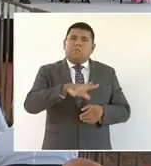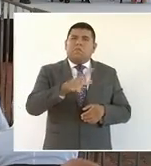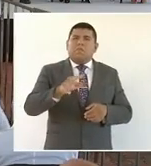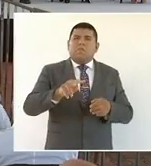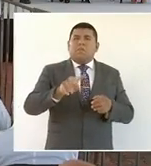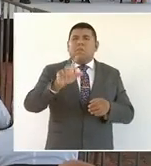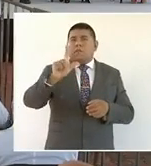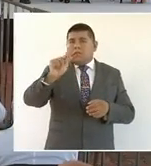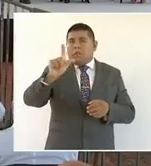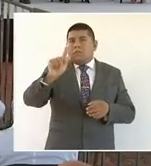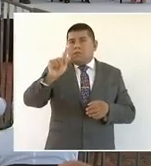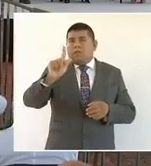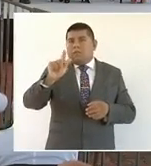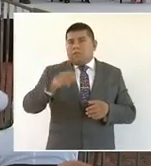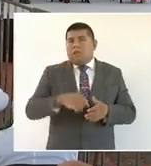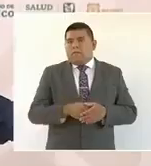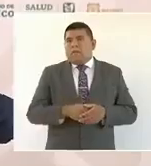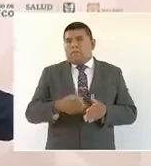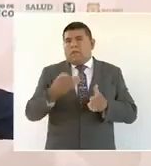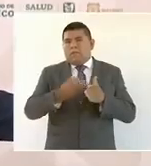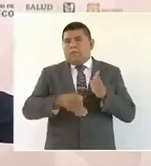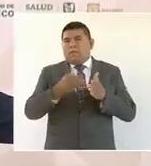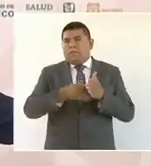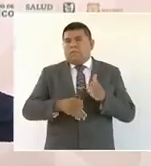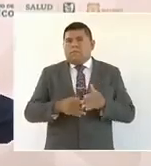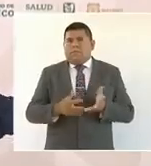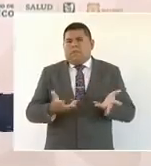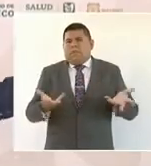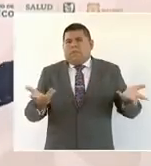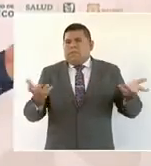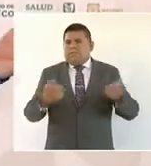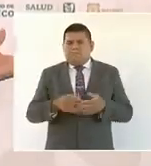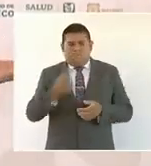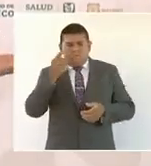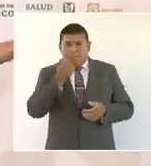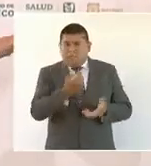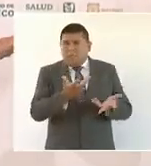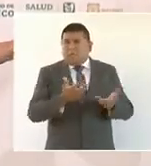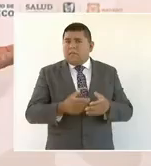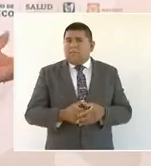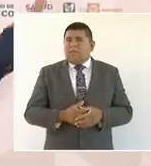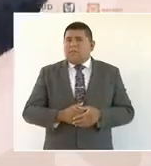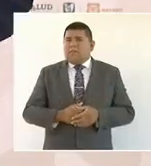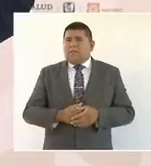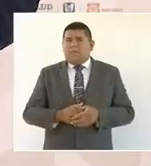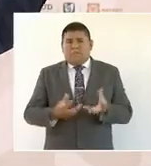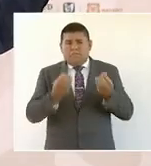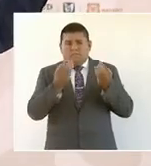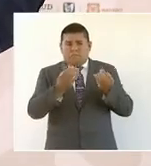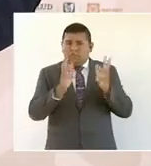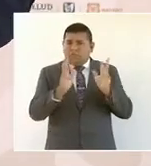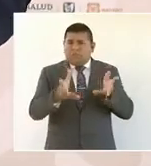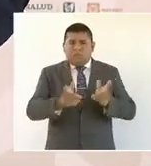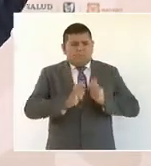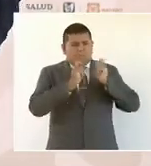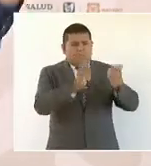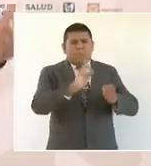de 70. Entonces, ya llevamos un buen camino